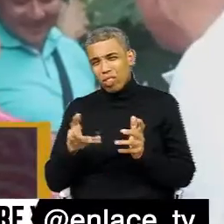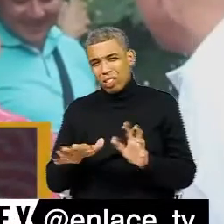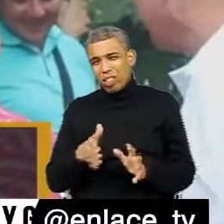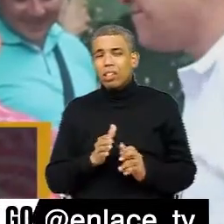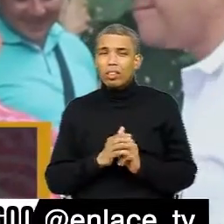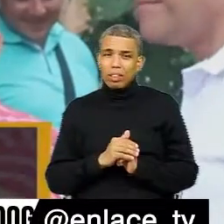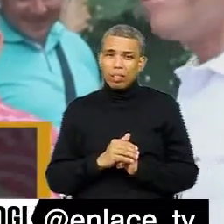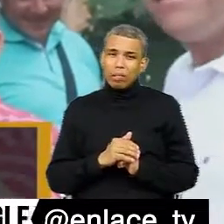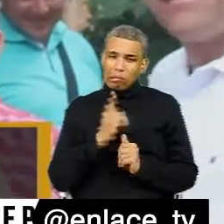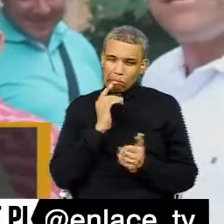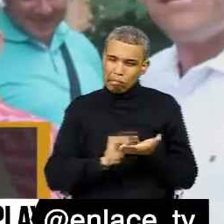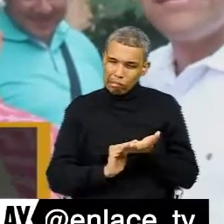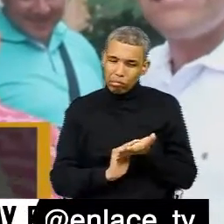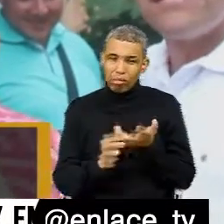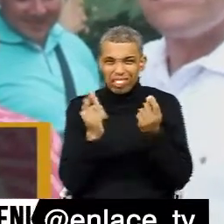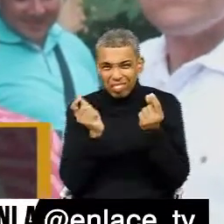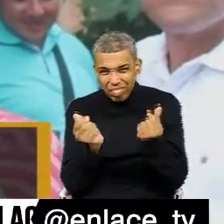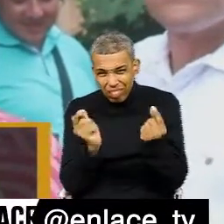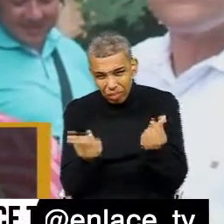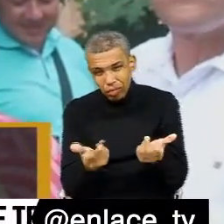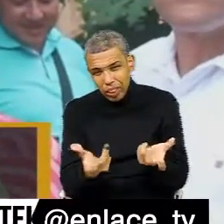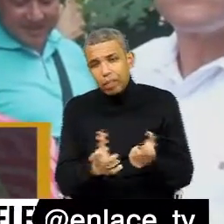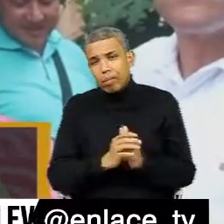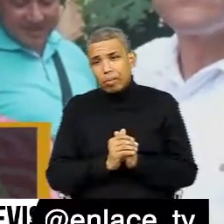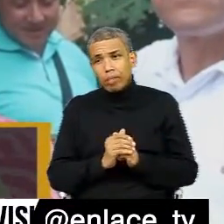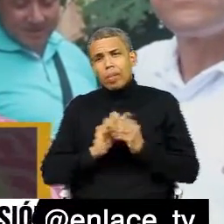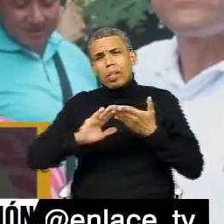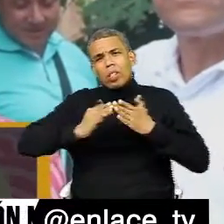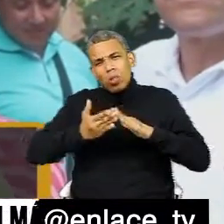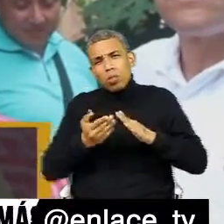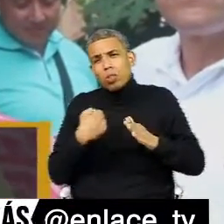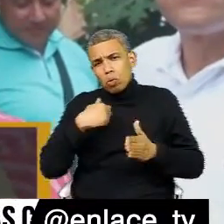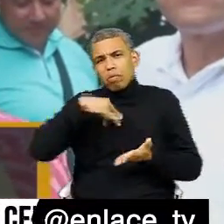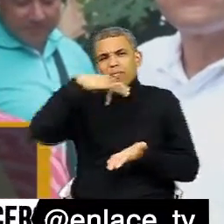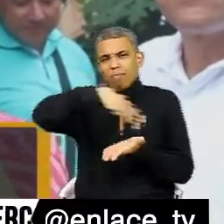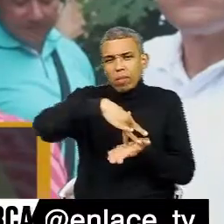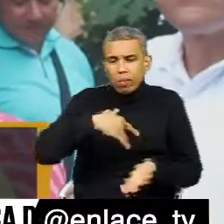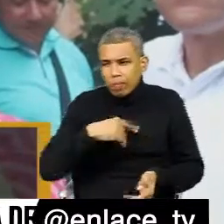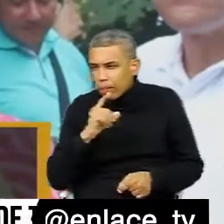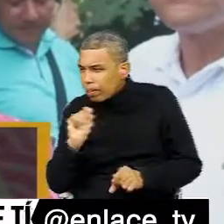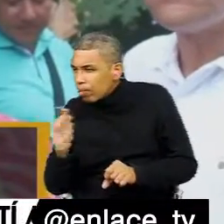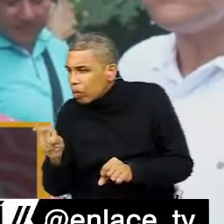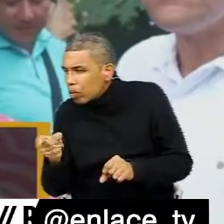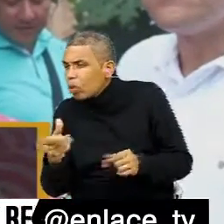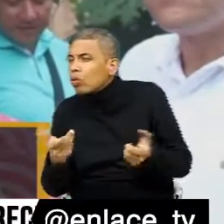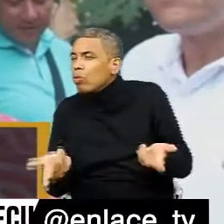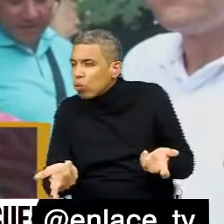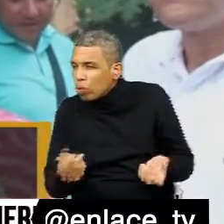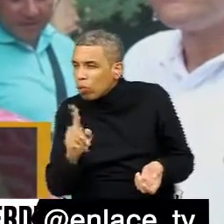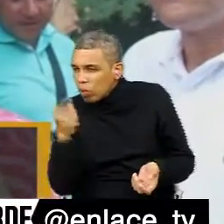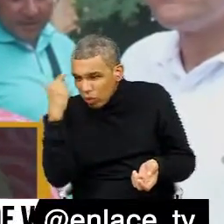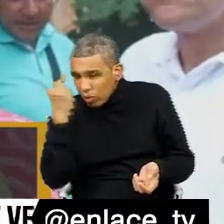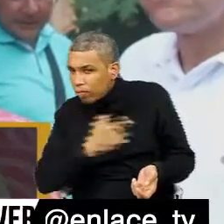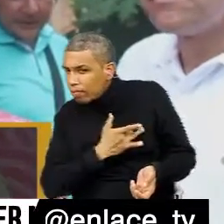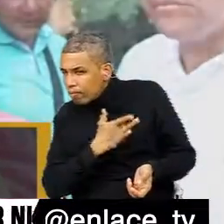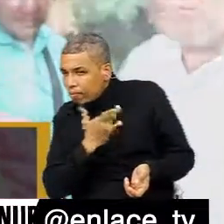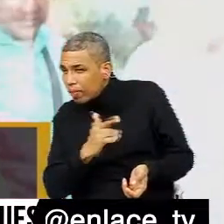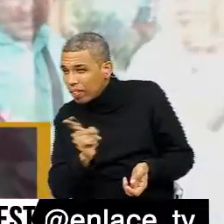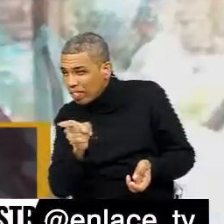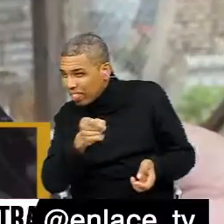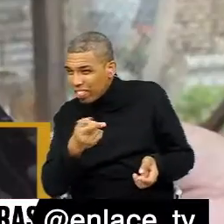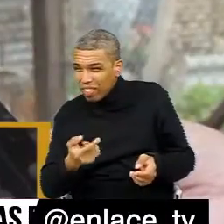qué sienten, cómo van, y porque ellos son nuestros mayores veedores, los verdaderos interventores, las obras en